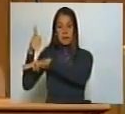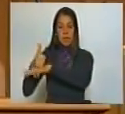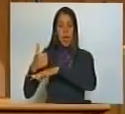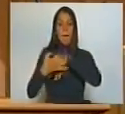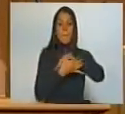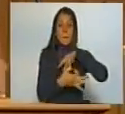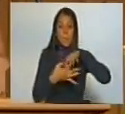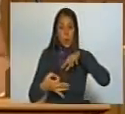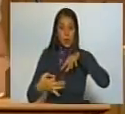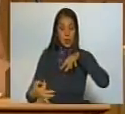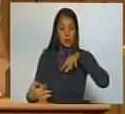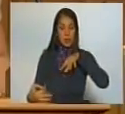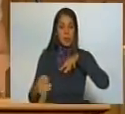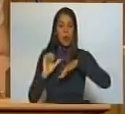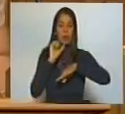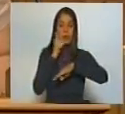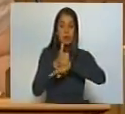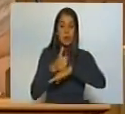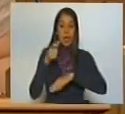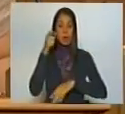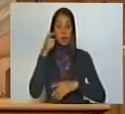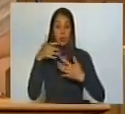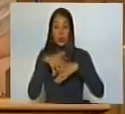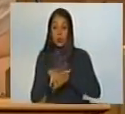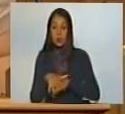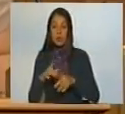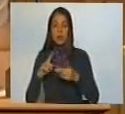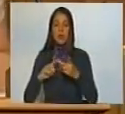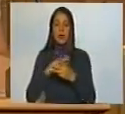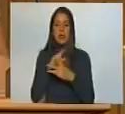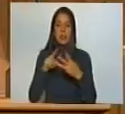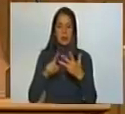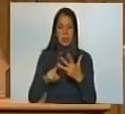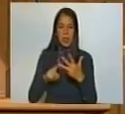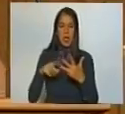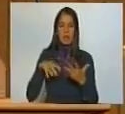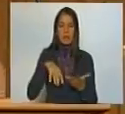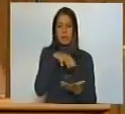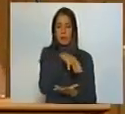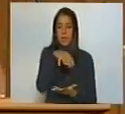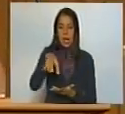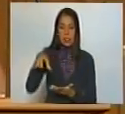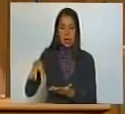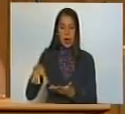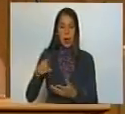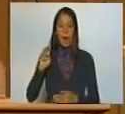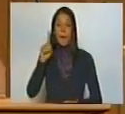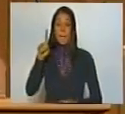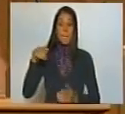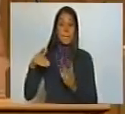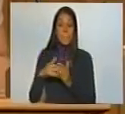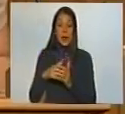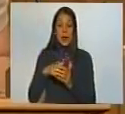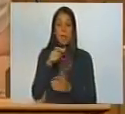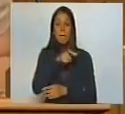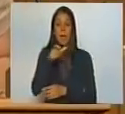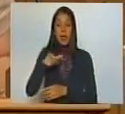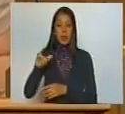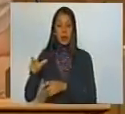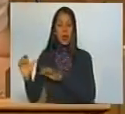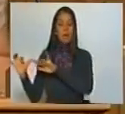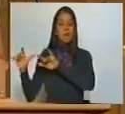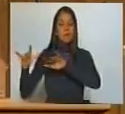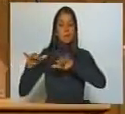integrador, vocero contralor, vocero activista, más los tres voceros estadales. Más de 1,000 voceros participaron en el cuarto